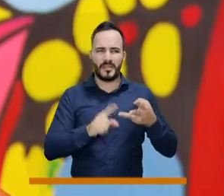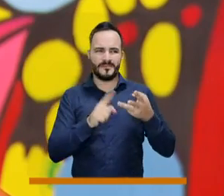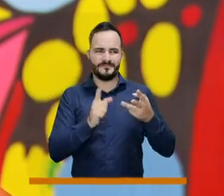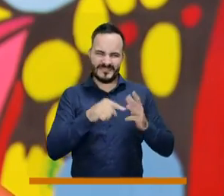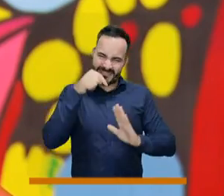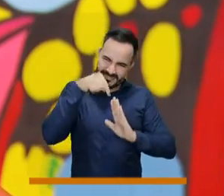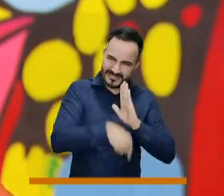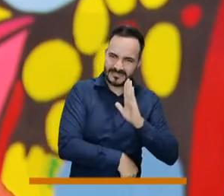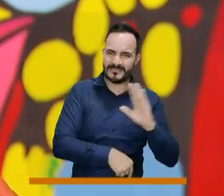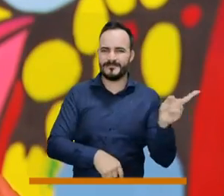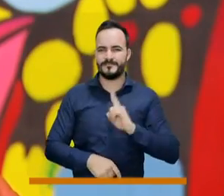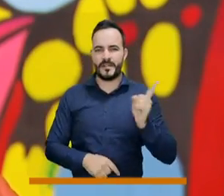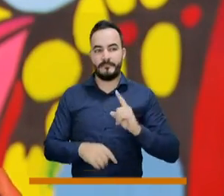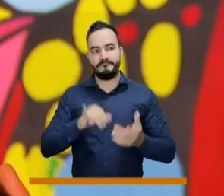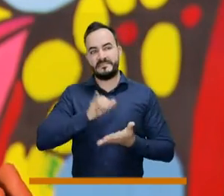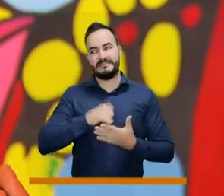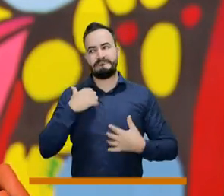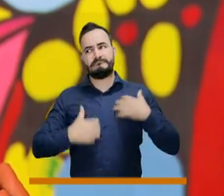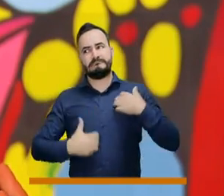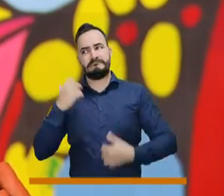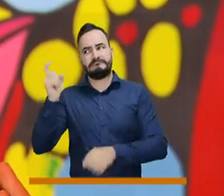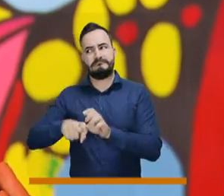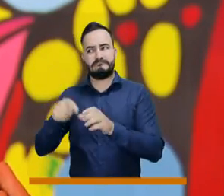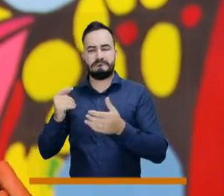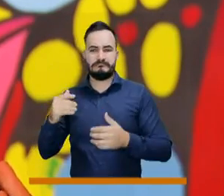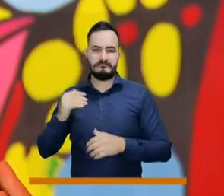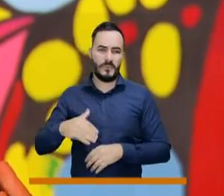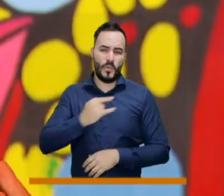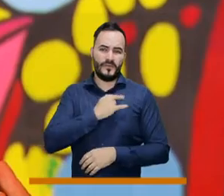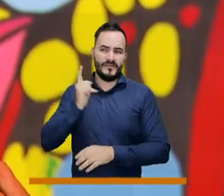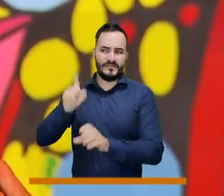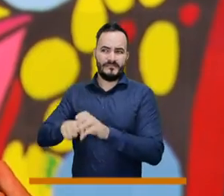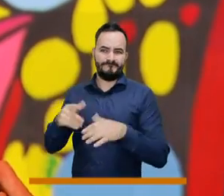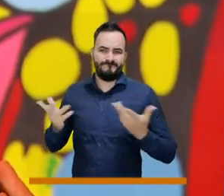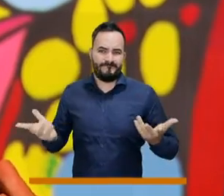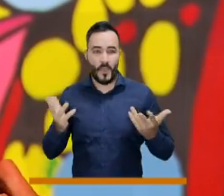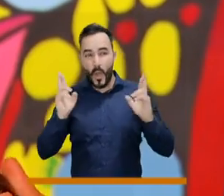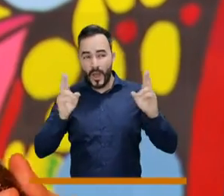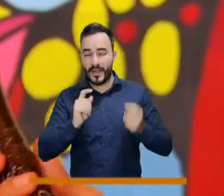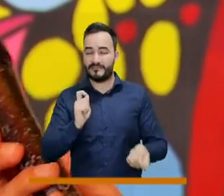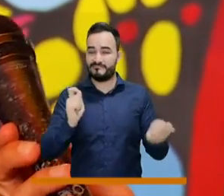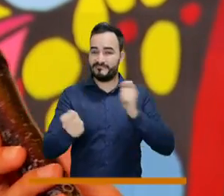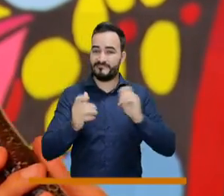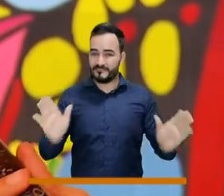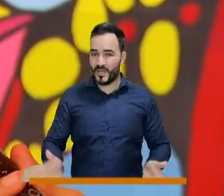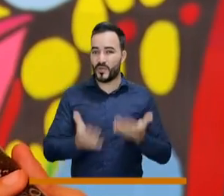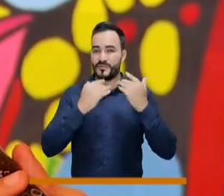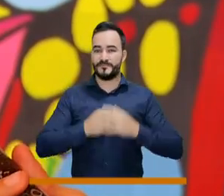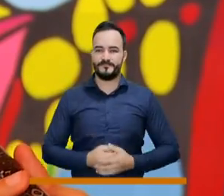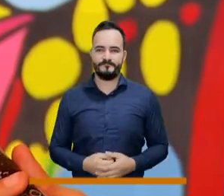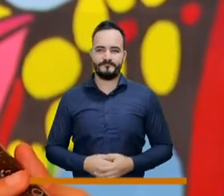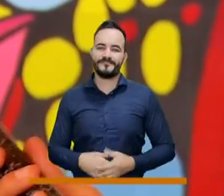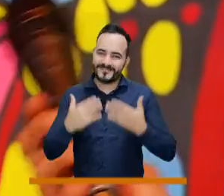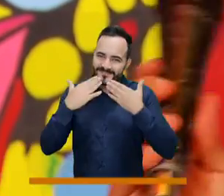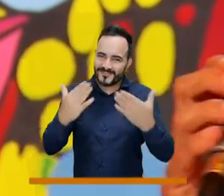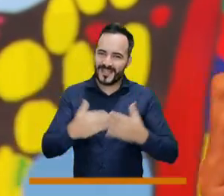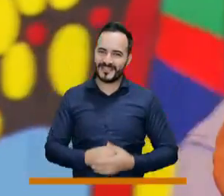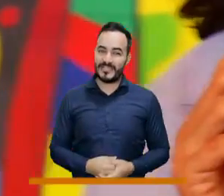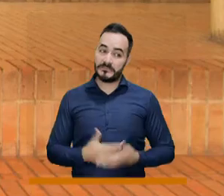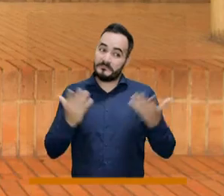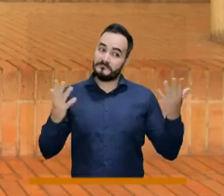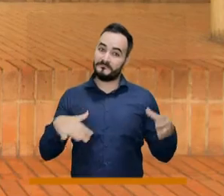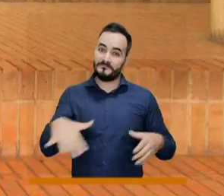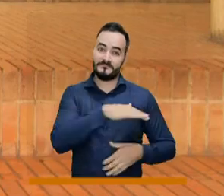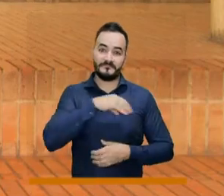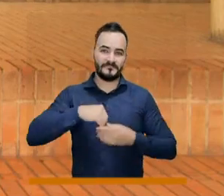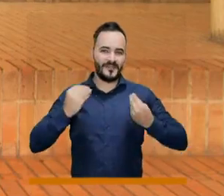los expanden, no nos enseñan más cosas. Entonces ese es mi temor en esos momentos, la educación, que sería bueno que la mejoraran. Muchas